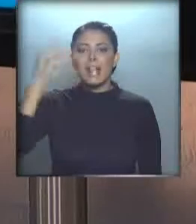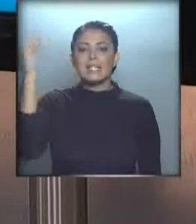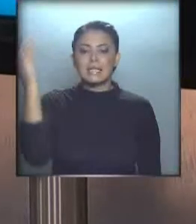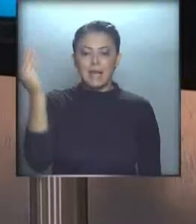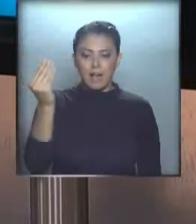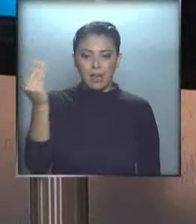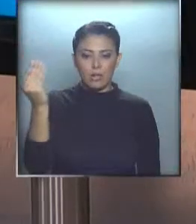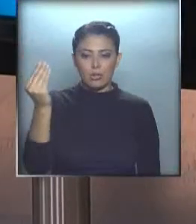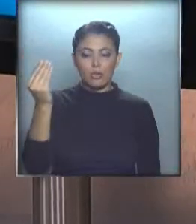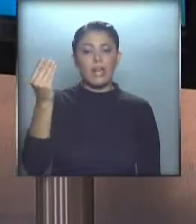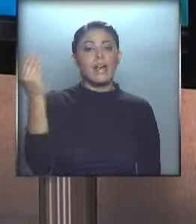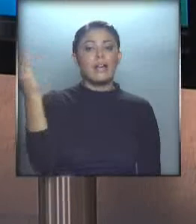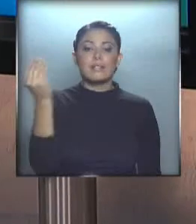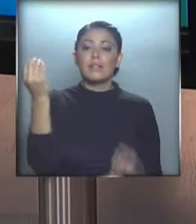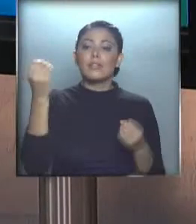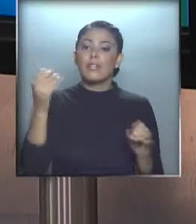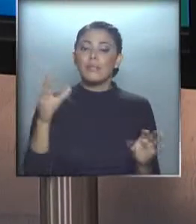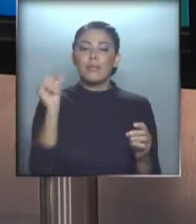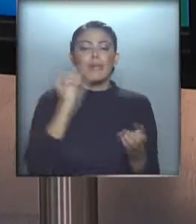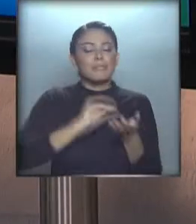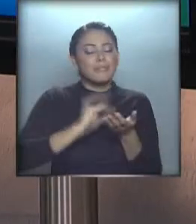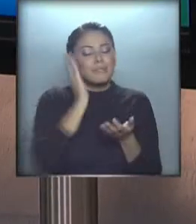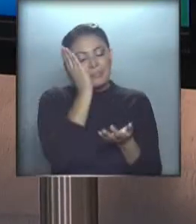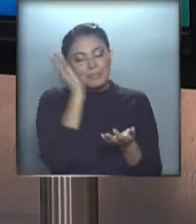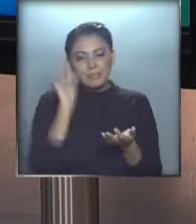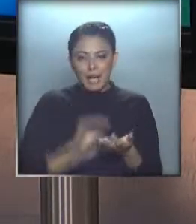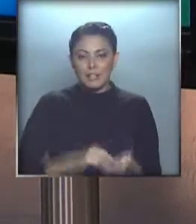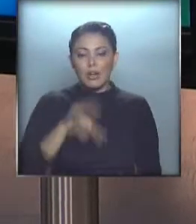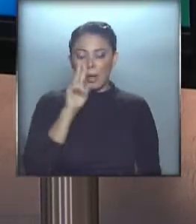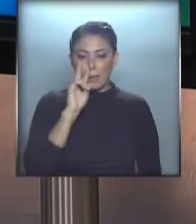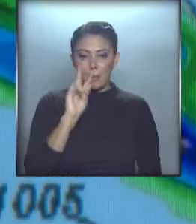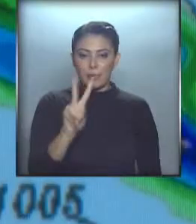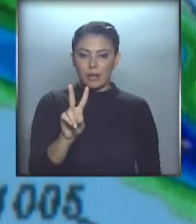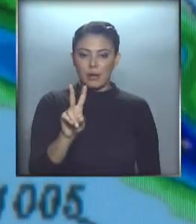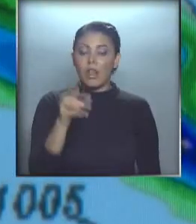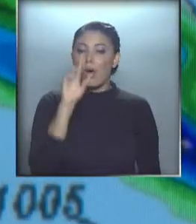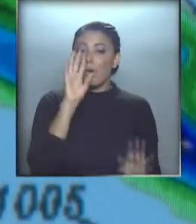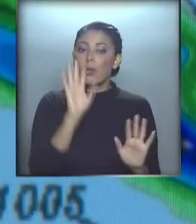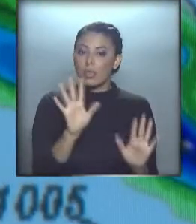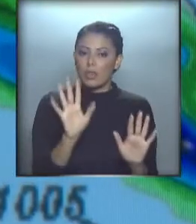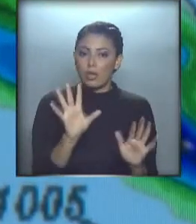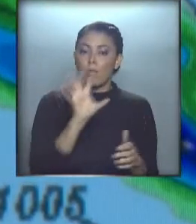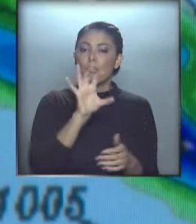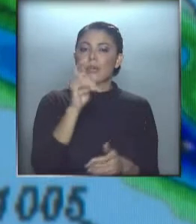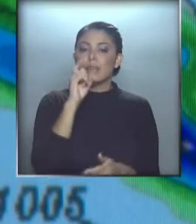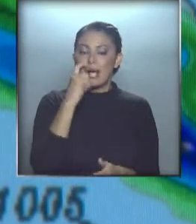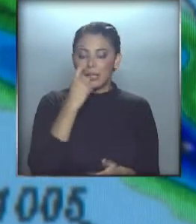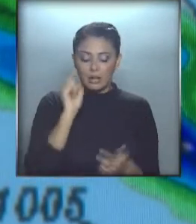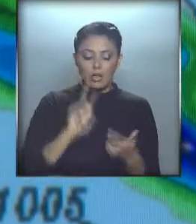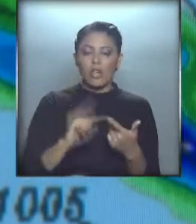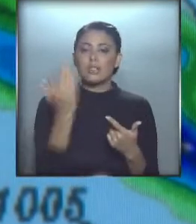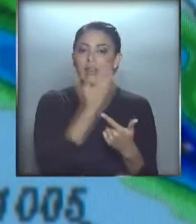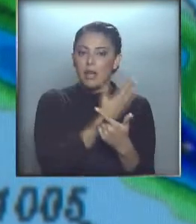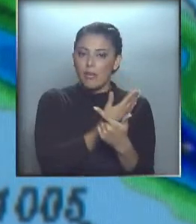sábado, llega el fin de semana, vamos a dormir un poquito más. Fíjense, pero con mucho cuidado, entrerrianos,